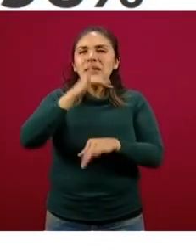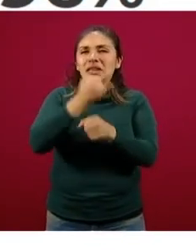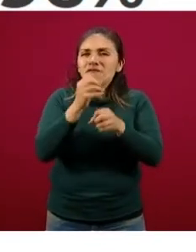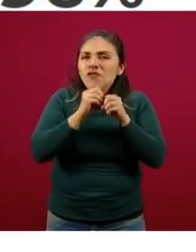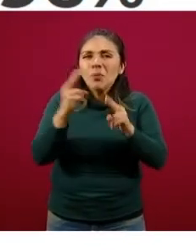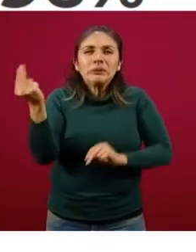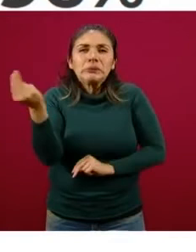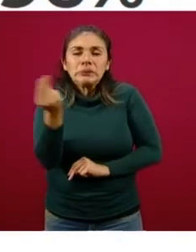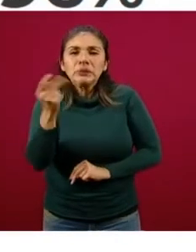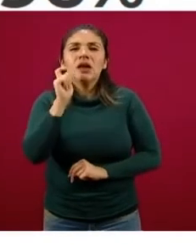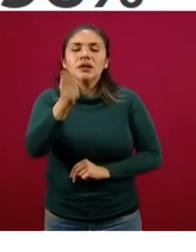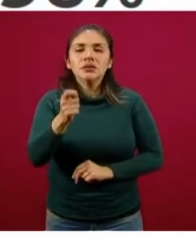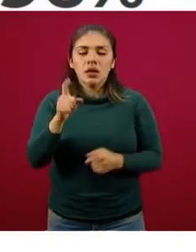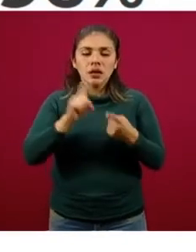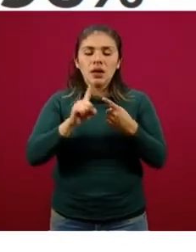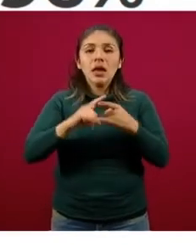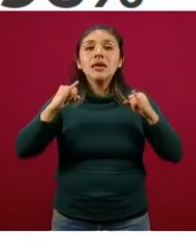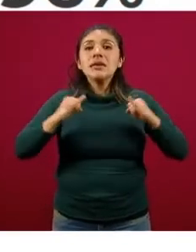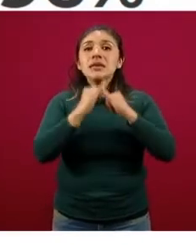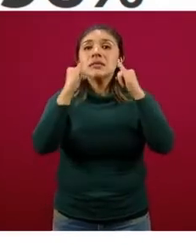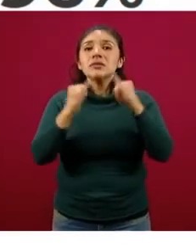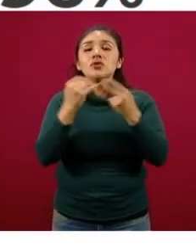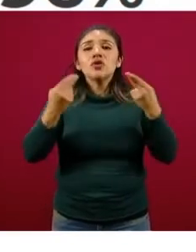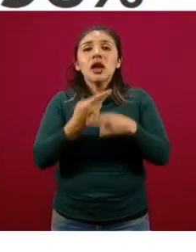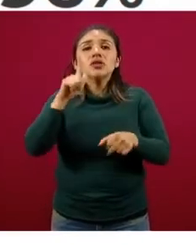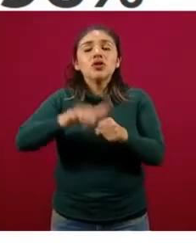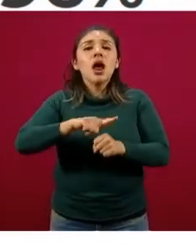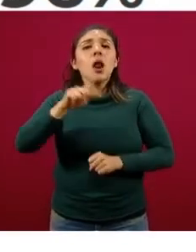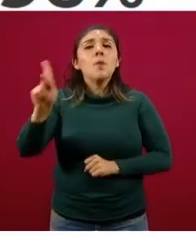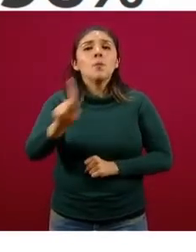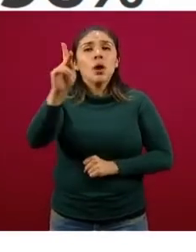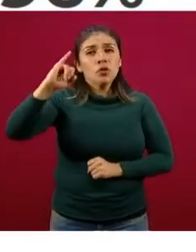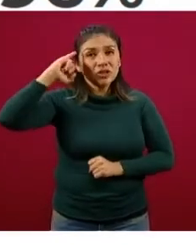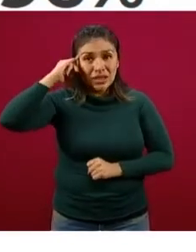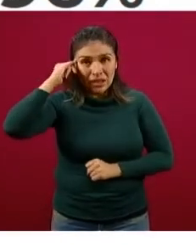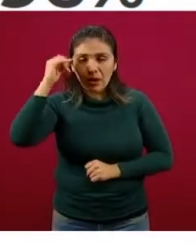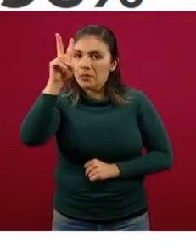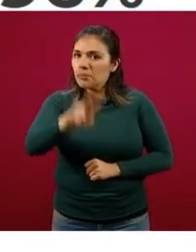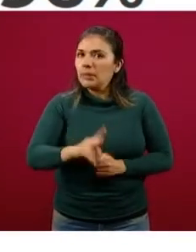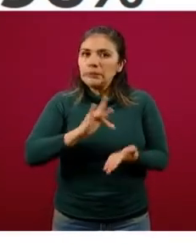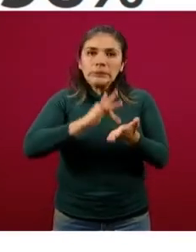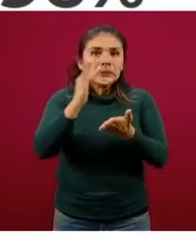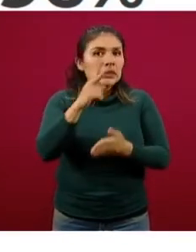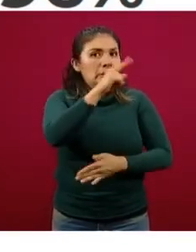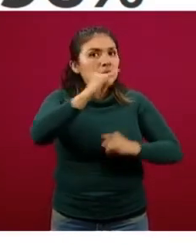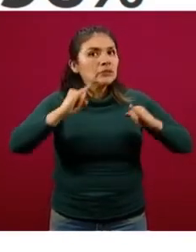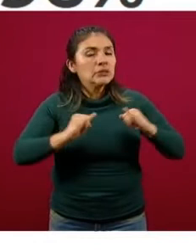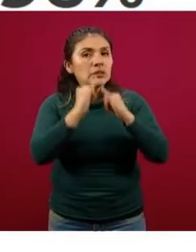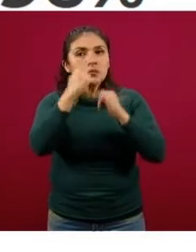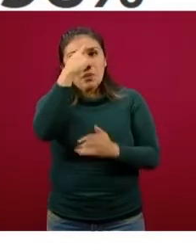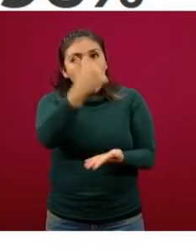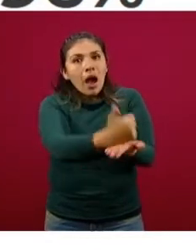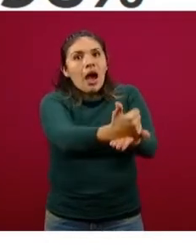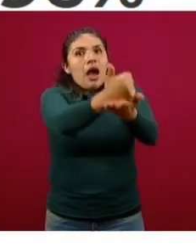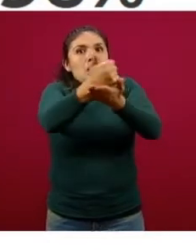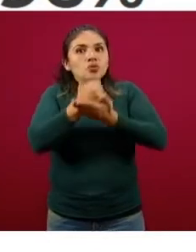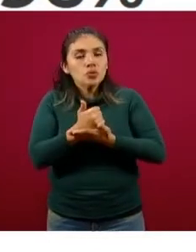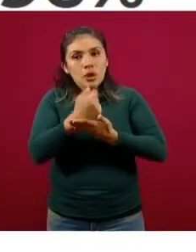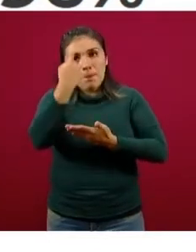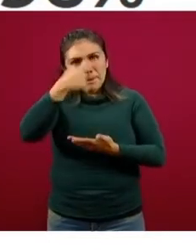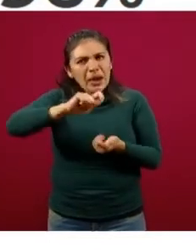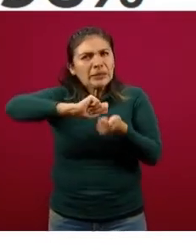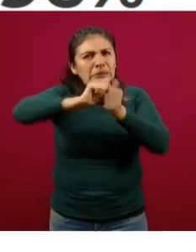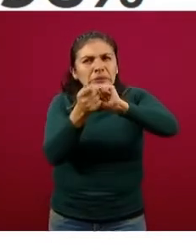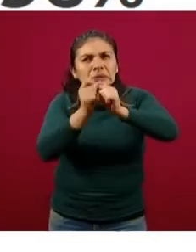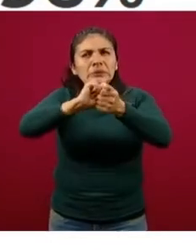información es el del Instituto Nacional de los Pueblos Indígenas. Muchísimas gracias a este instituto por ayudarnos a